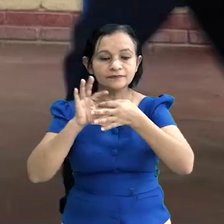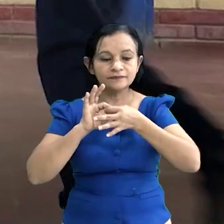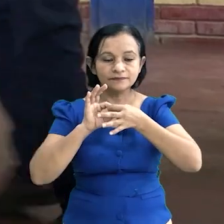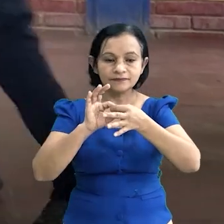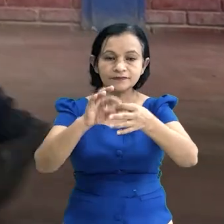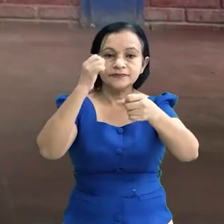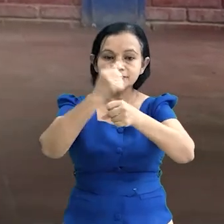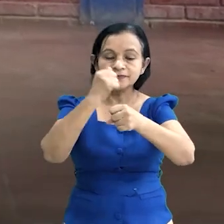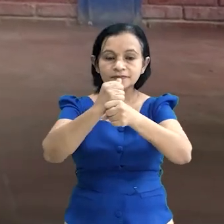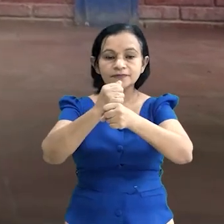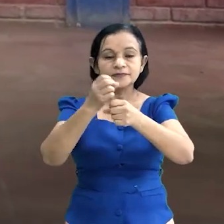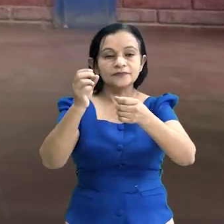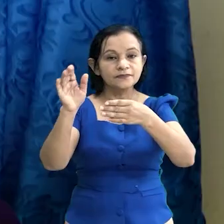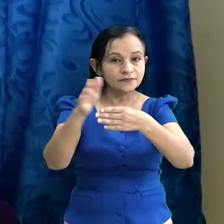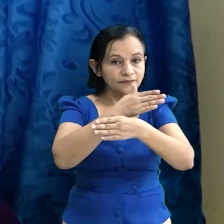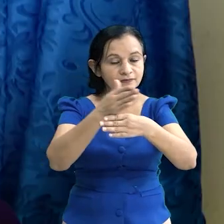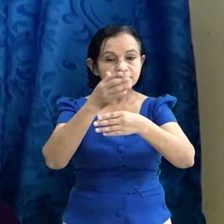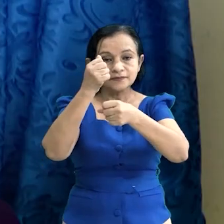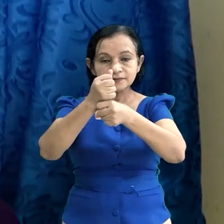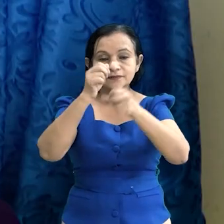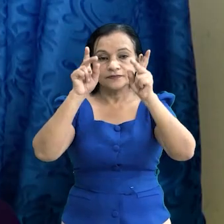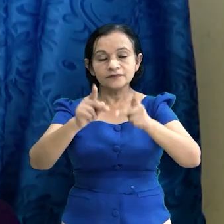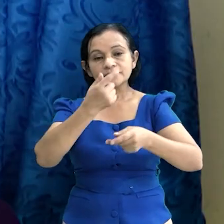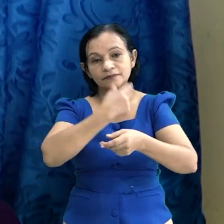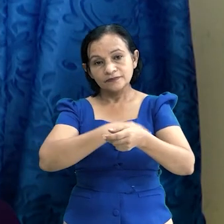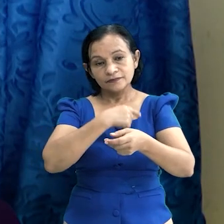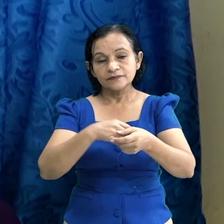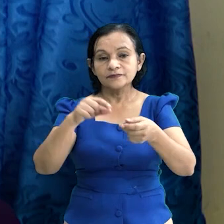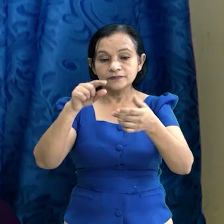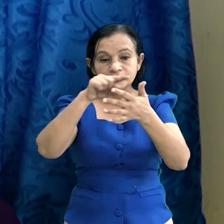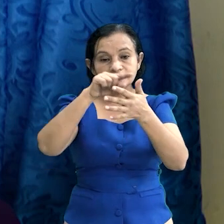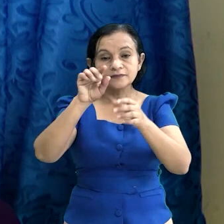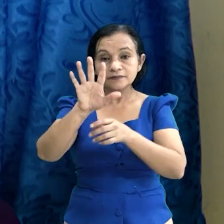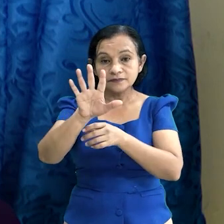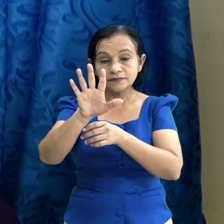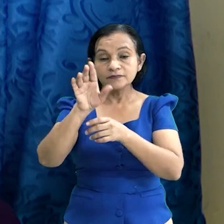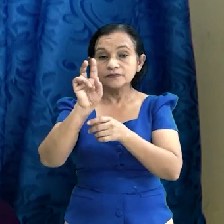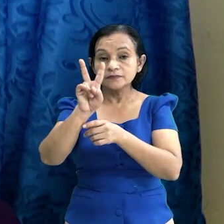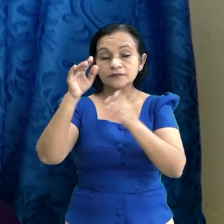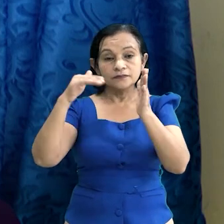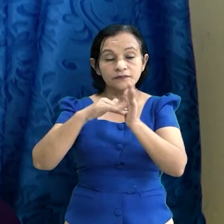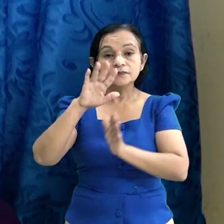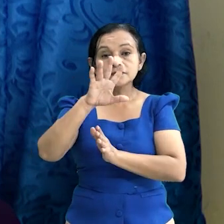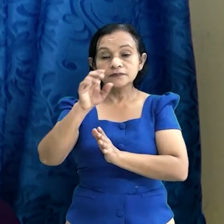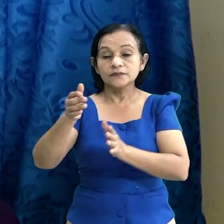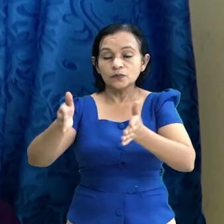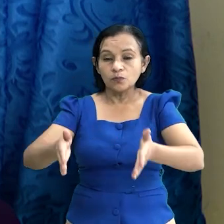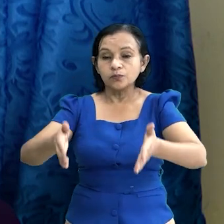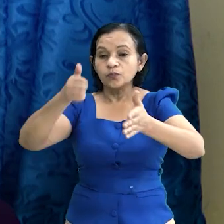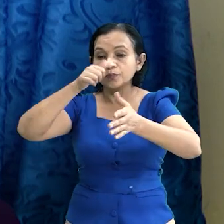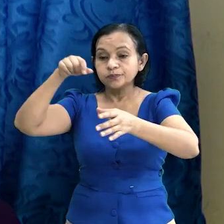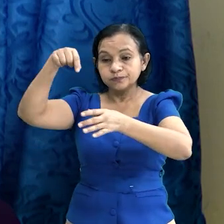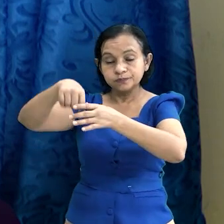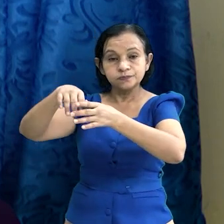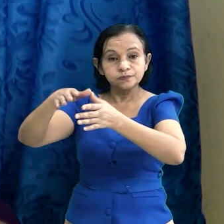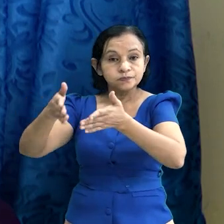trabajando con la comunidad educativa, ¿verdad? Tenemos 5 equipos, cisternas de 2.500 galones y una de 5.000 galones